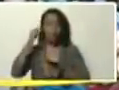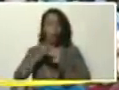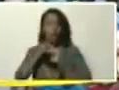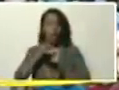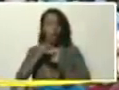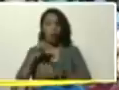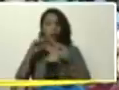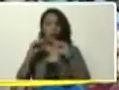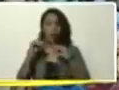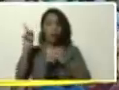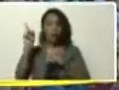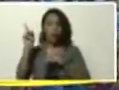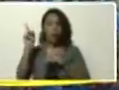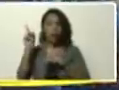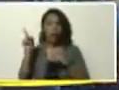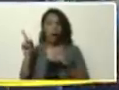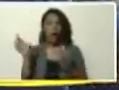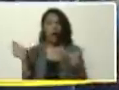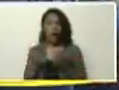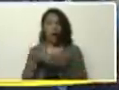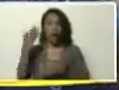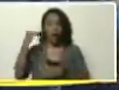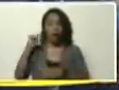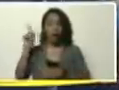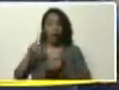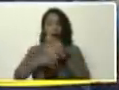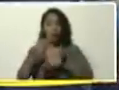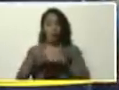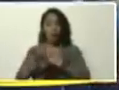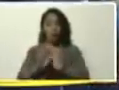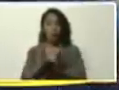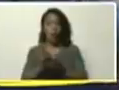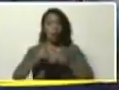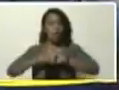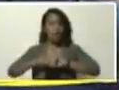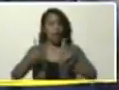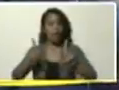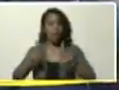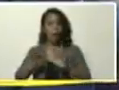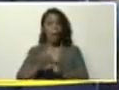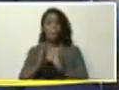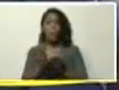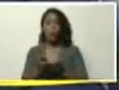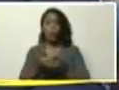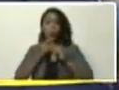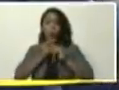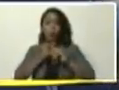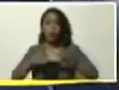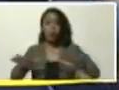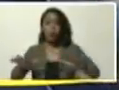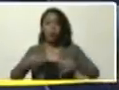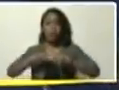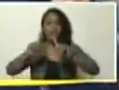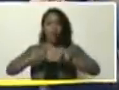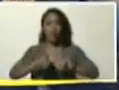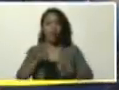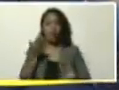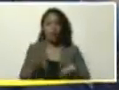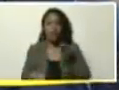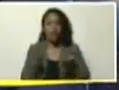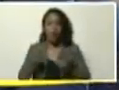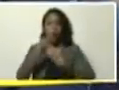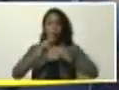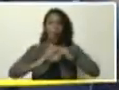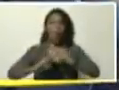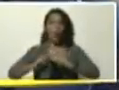Angostura, el de generar un mundo distinto, un mundo multipolar, un equilibrio en el universo,